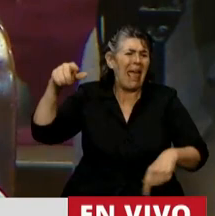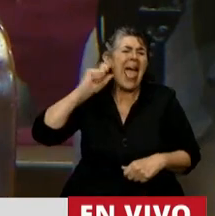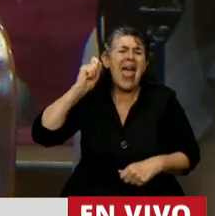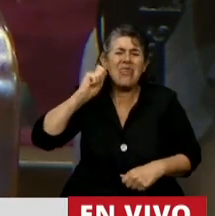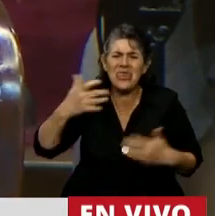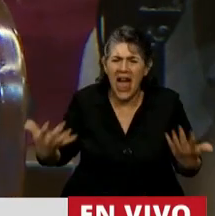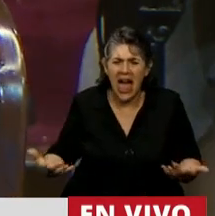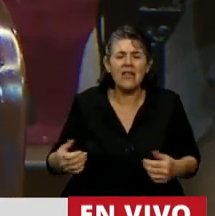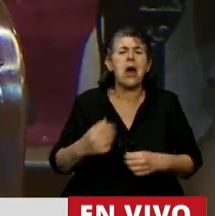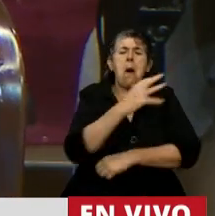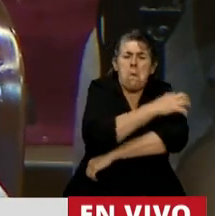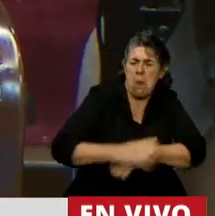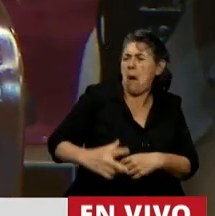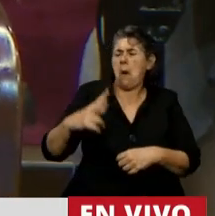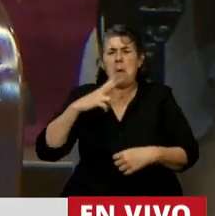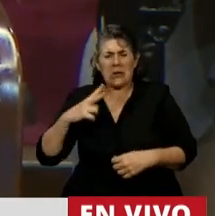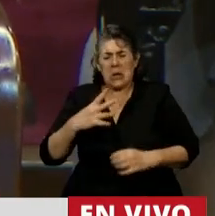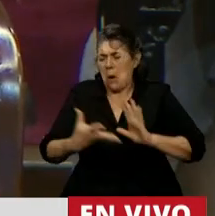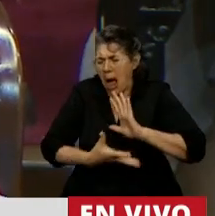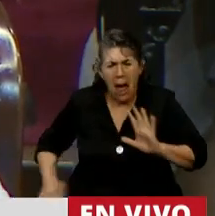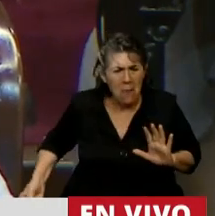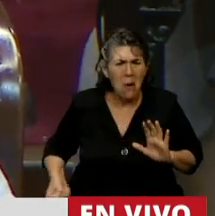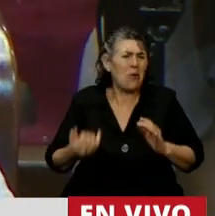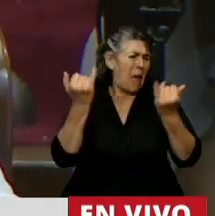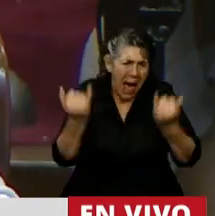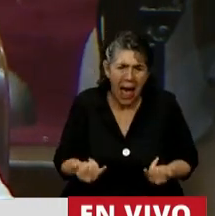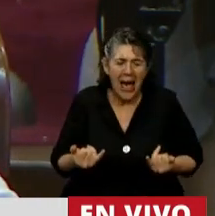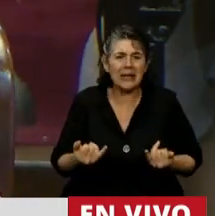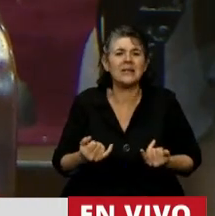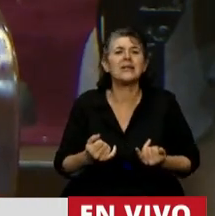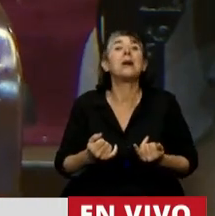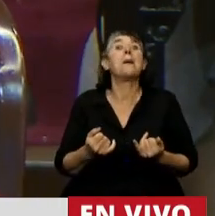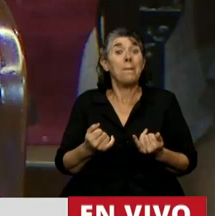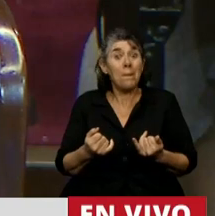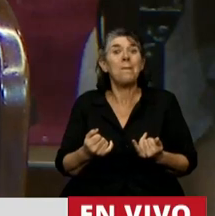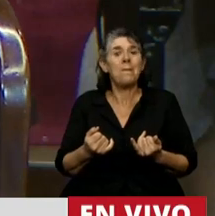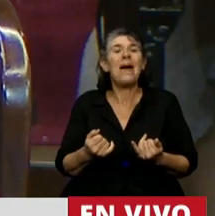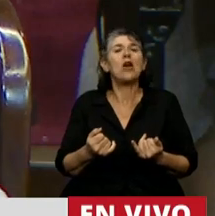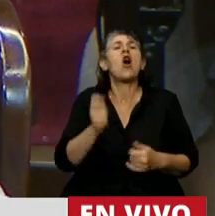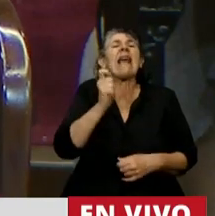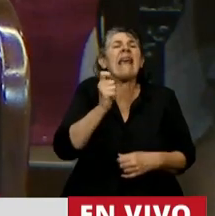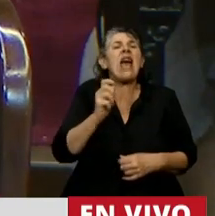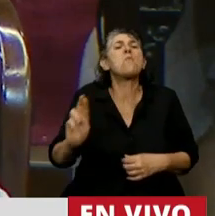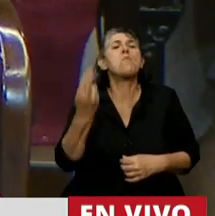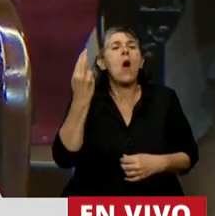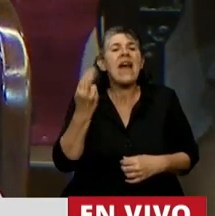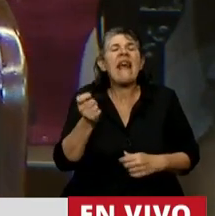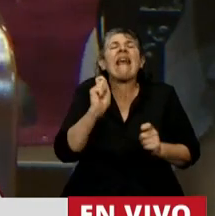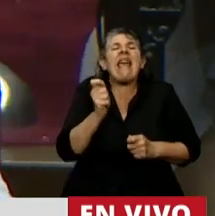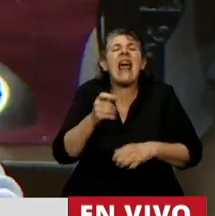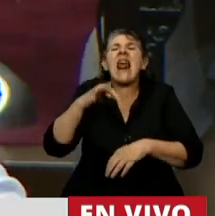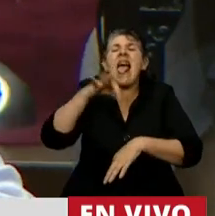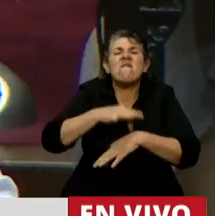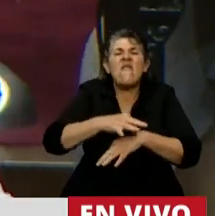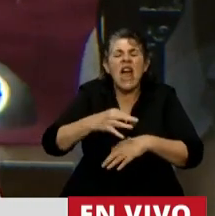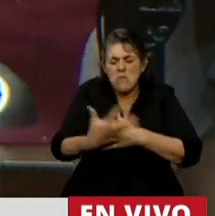de distintas procedencias, de todas las clases sociales, pero solamente enferman y mueren las más pobres.